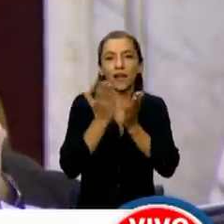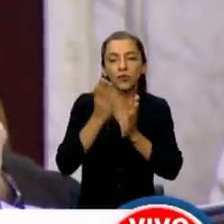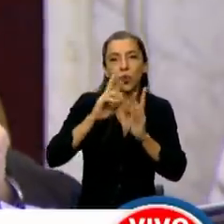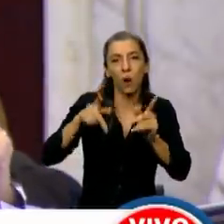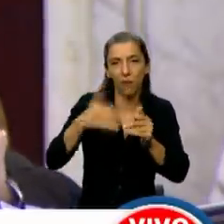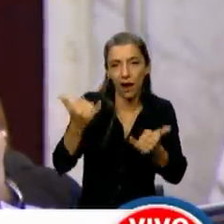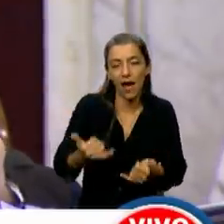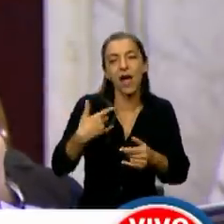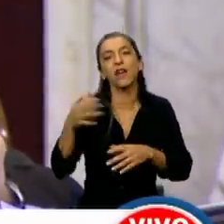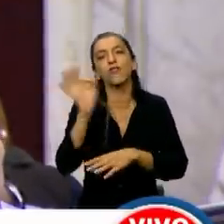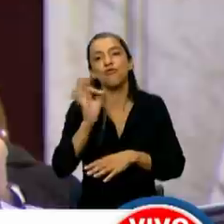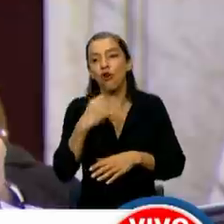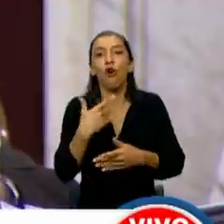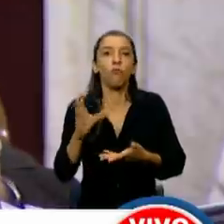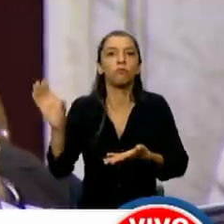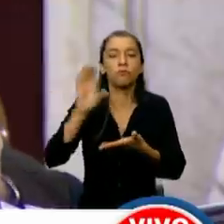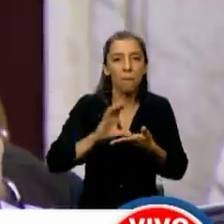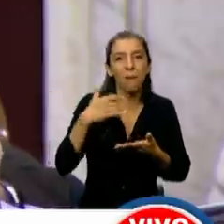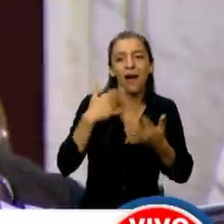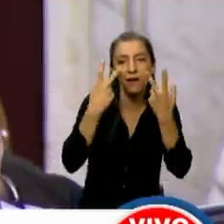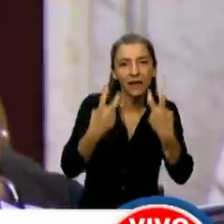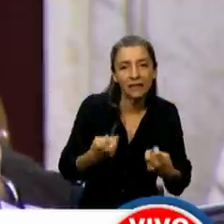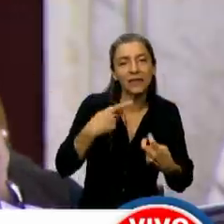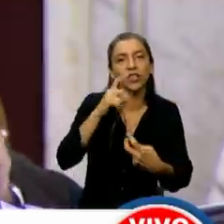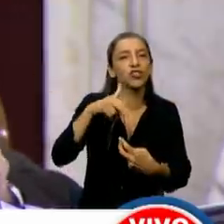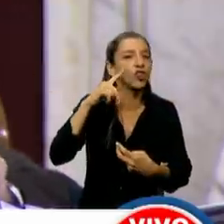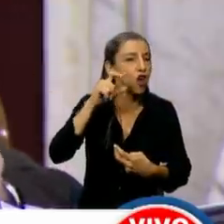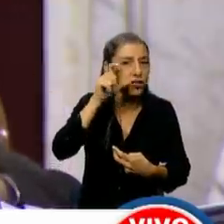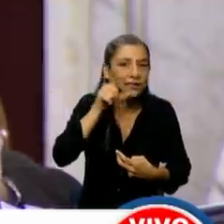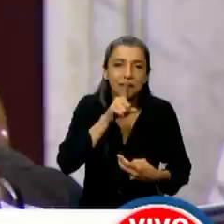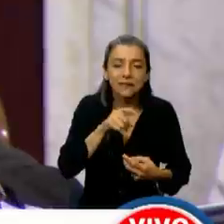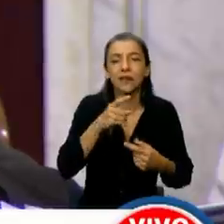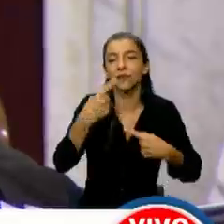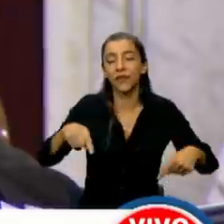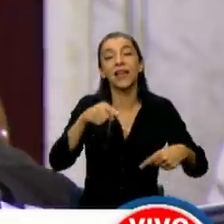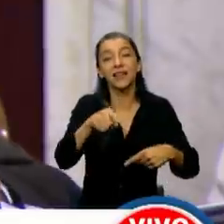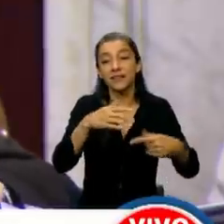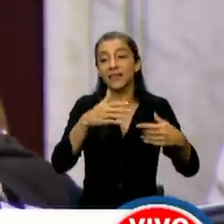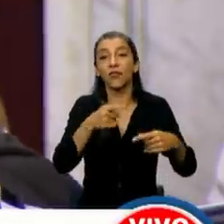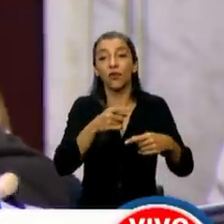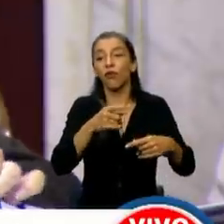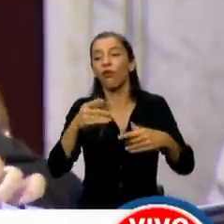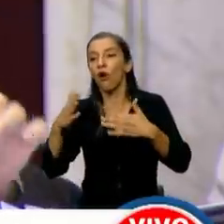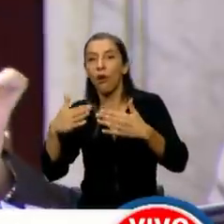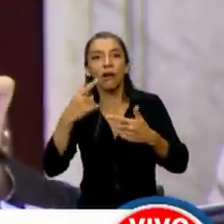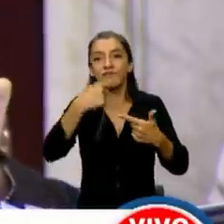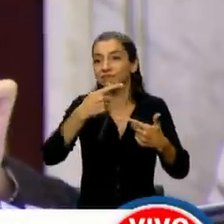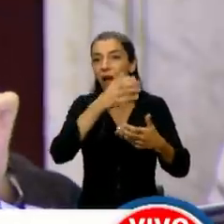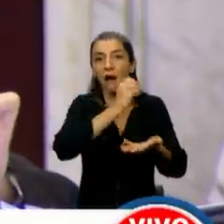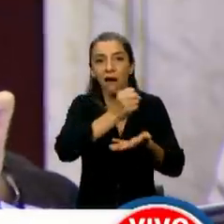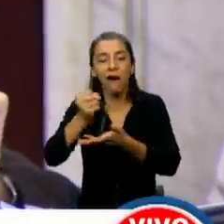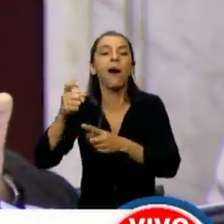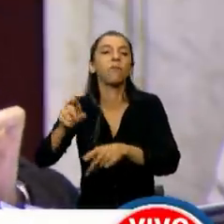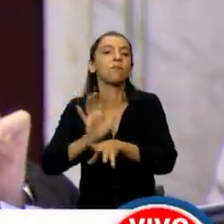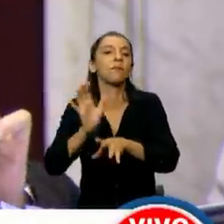ciento financiamiento para el conicet esas obras son posibilidades son oportunidades escucha el principio de